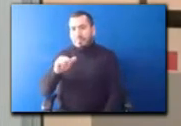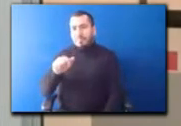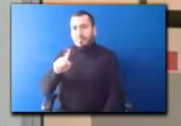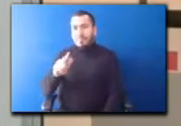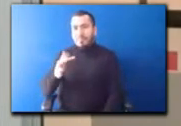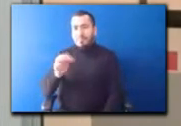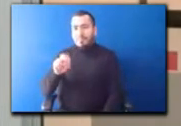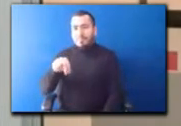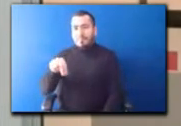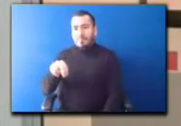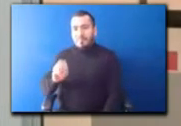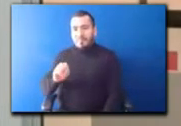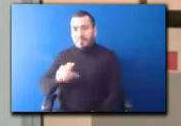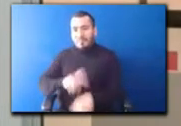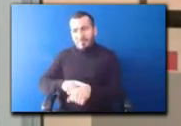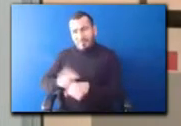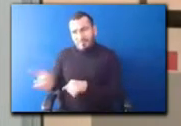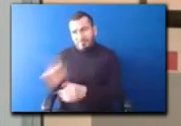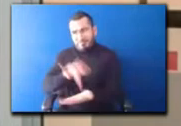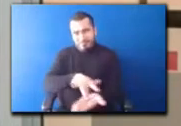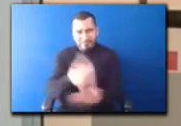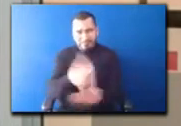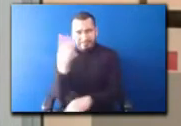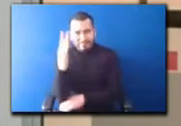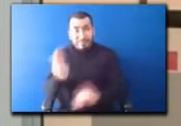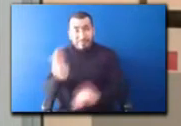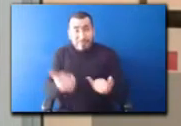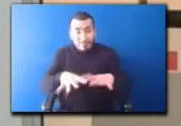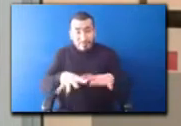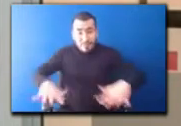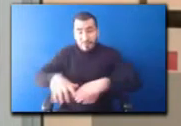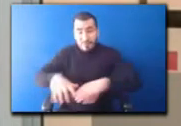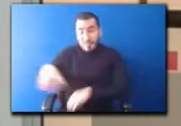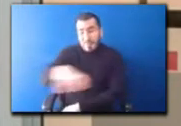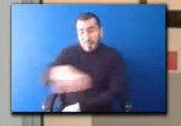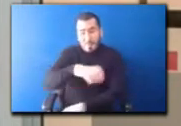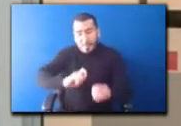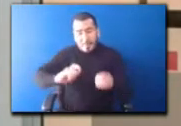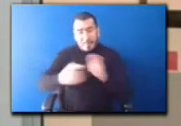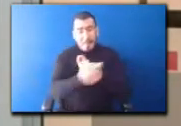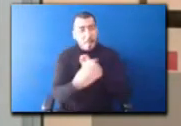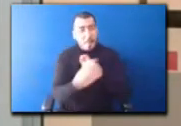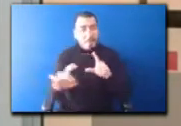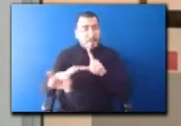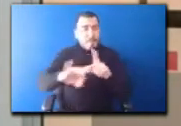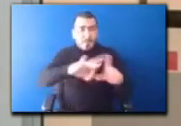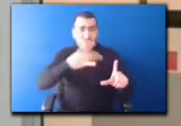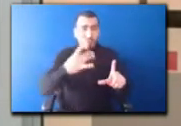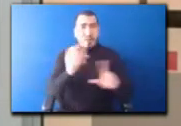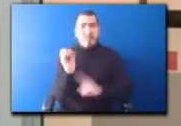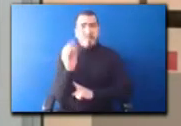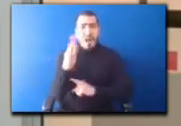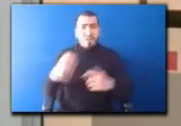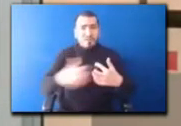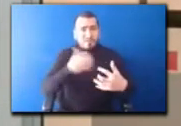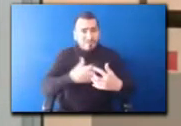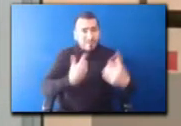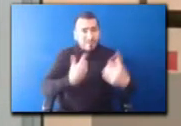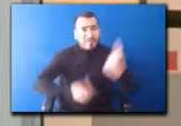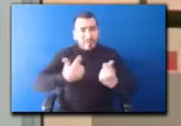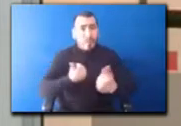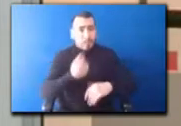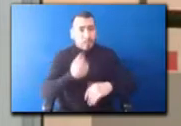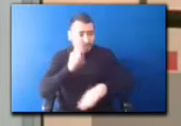transformación digital en la industria financiera es un tema supremamente importante y sobre todo regular un sector que tiene un impacto